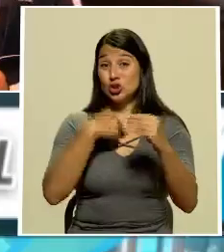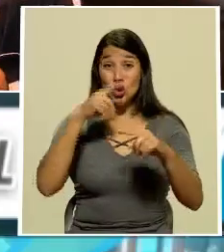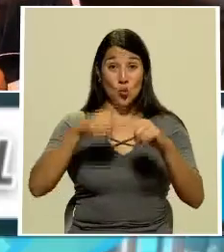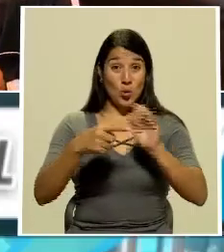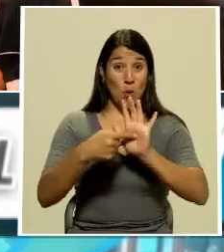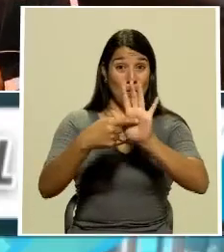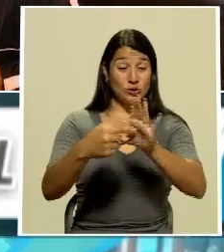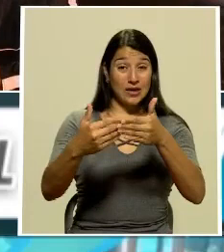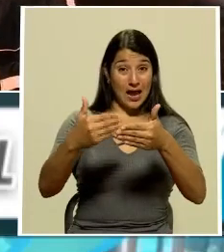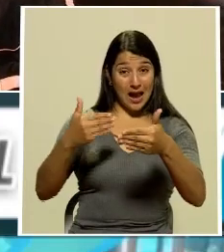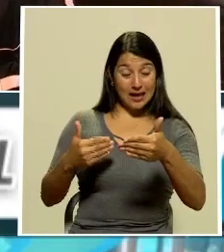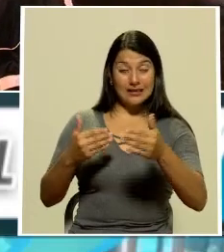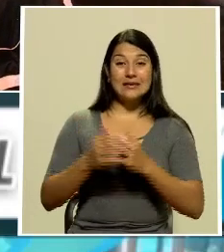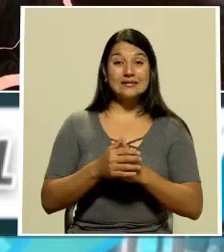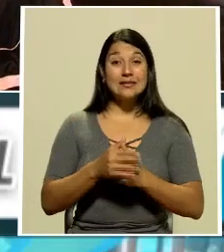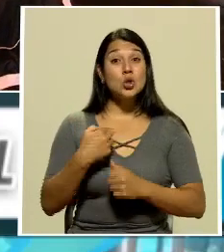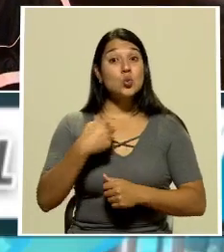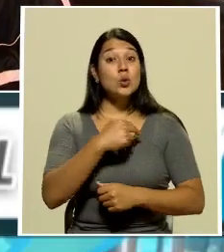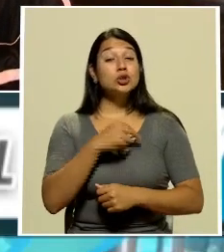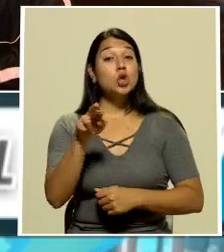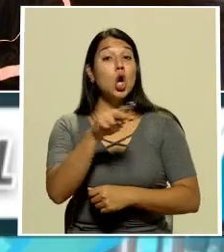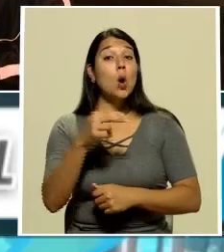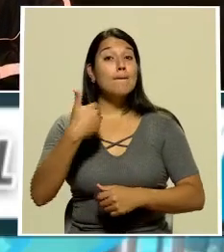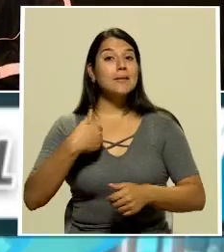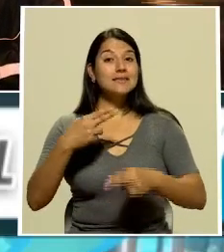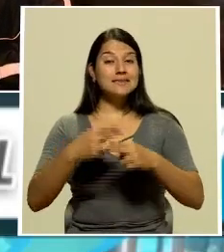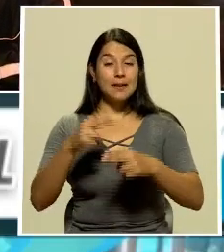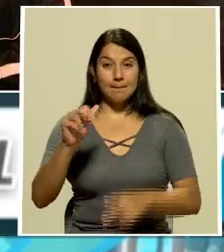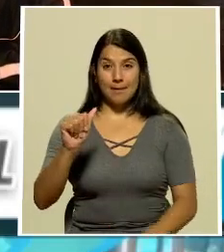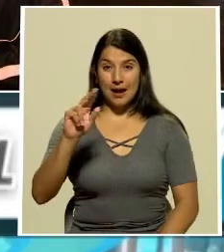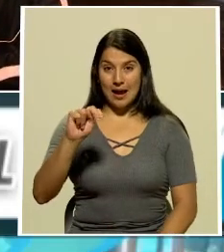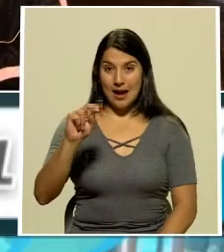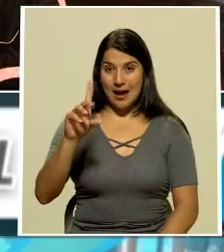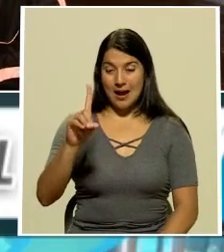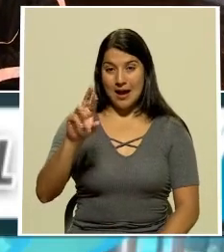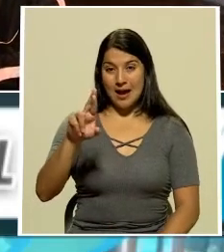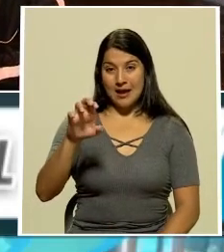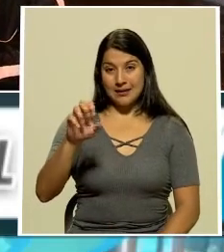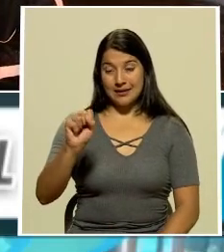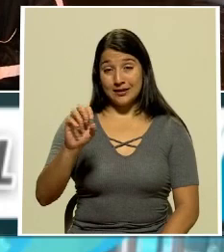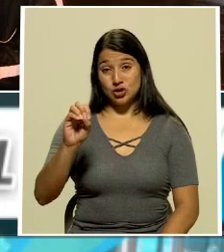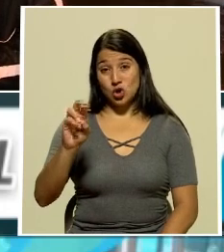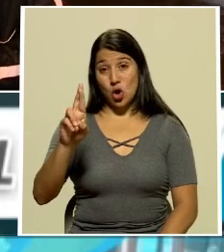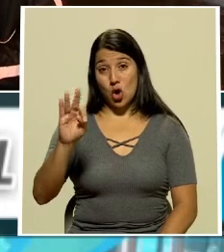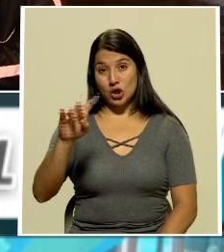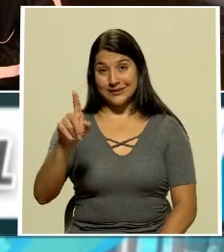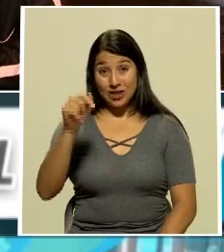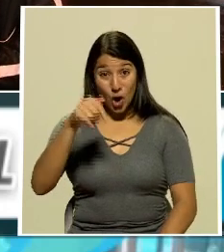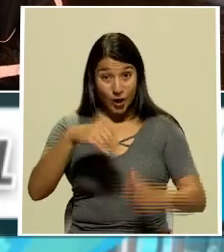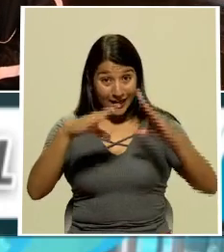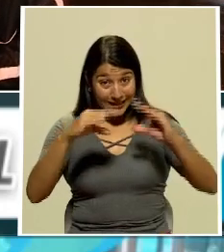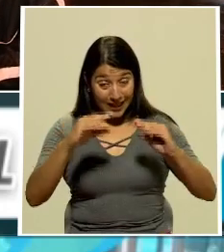pasar antes, en donde nuestro compañero Andrés Ortiz pudo captar esta tarde en el cruce